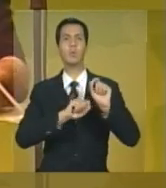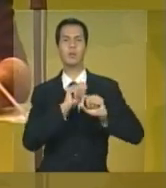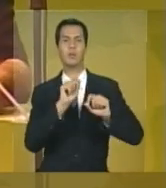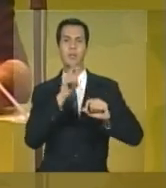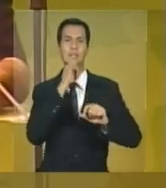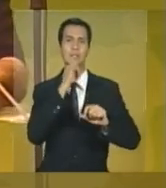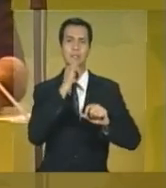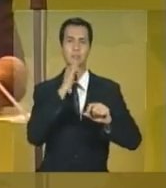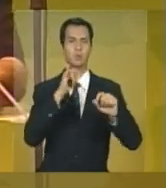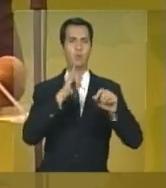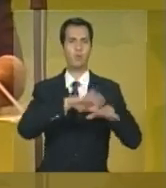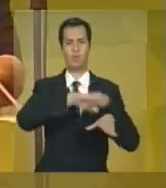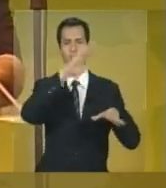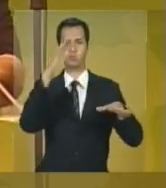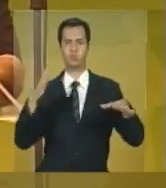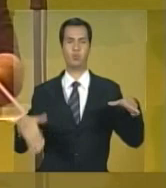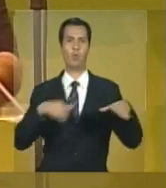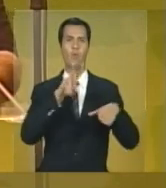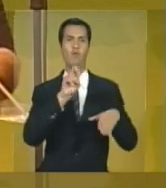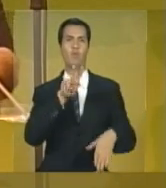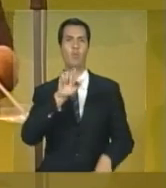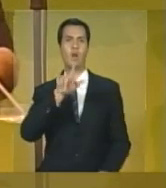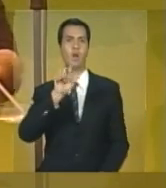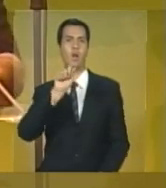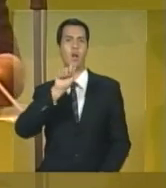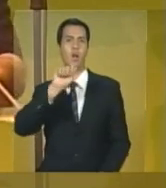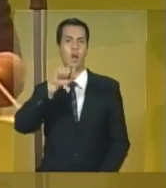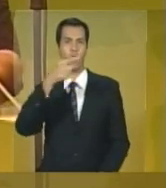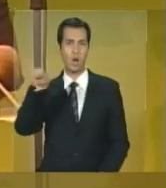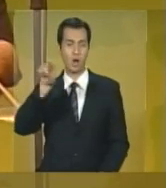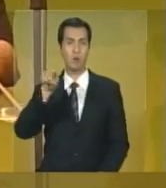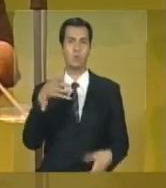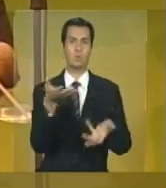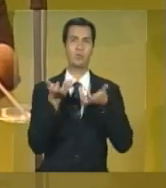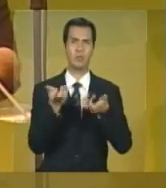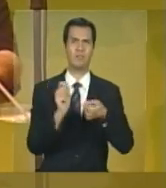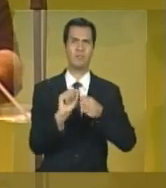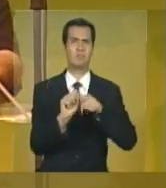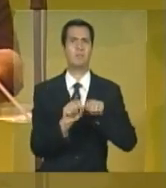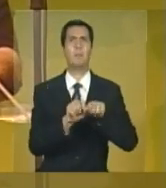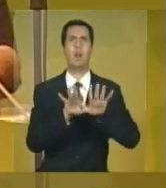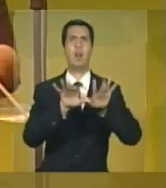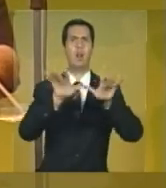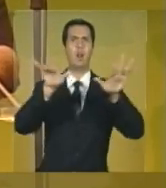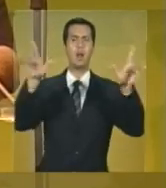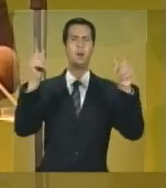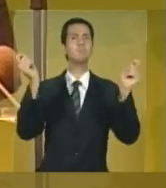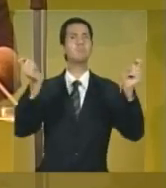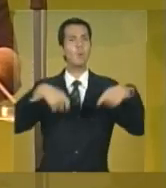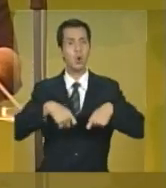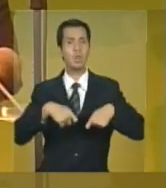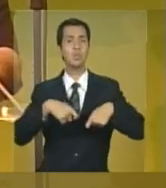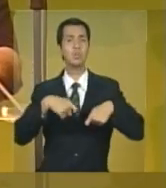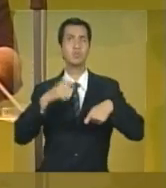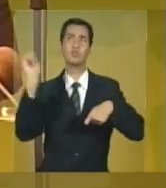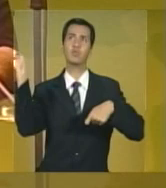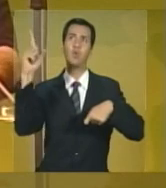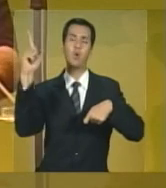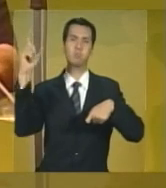para tratar de tapar los rayos del sol y así contrarrestar el calentamiento global de la